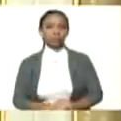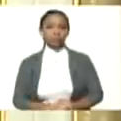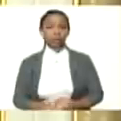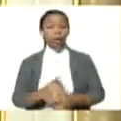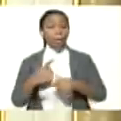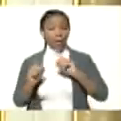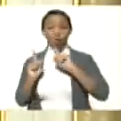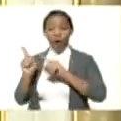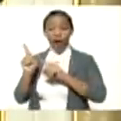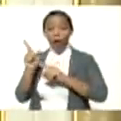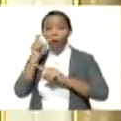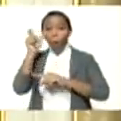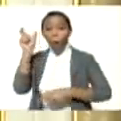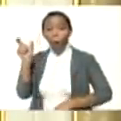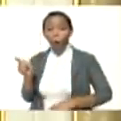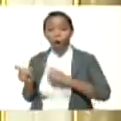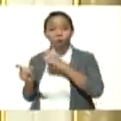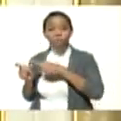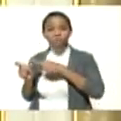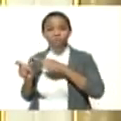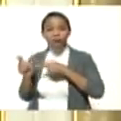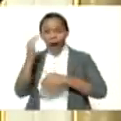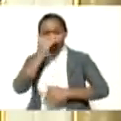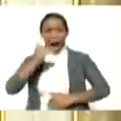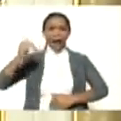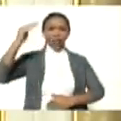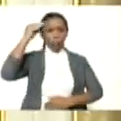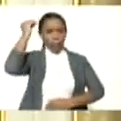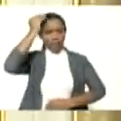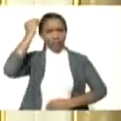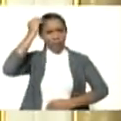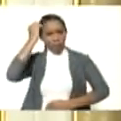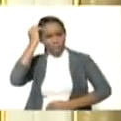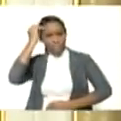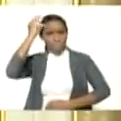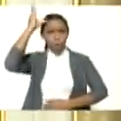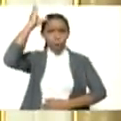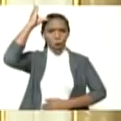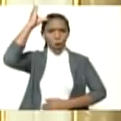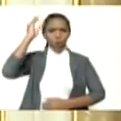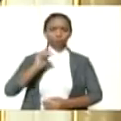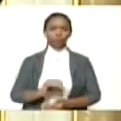Pero él era un hombre de altura en pensamiento.